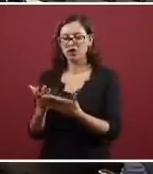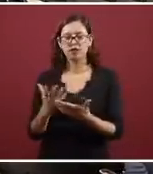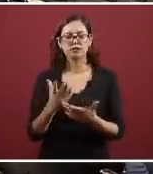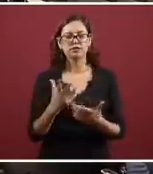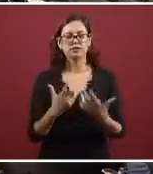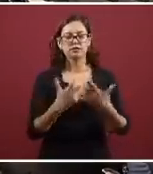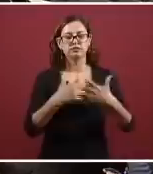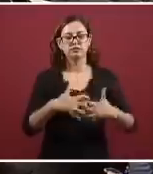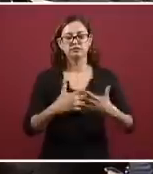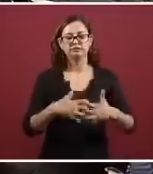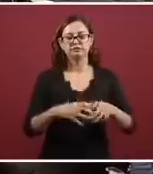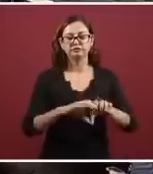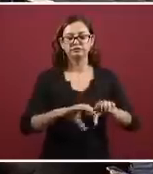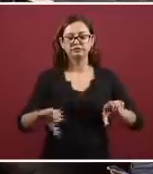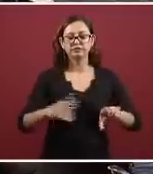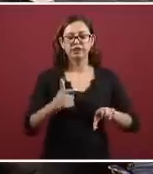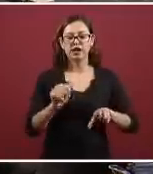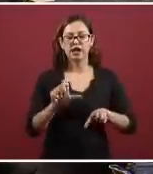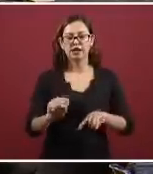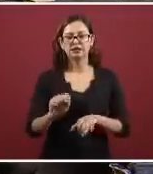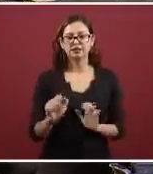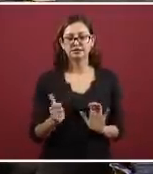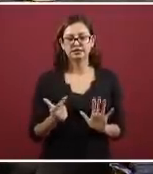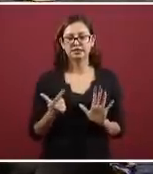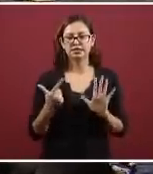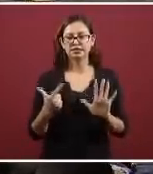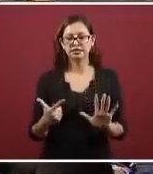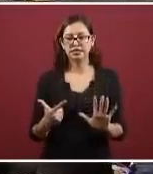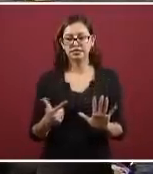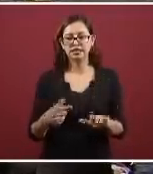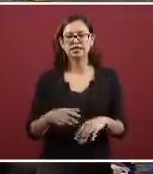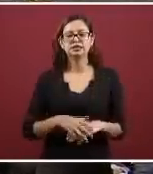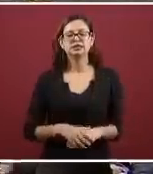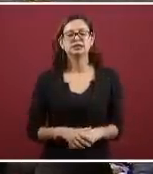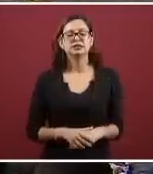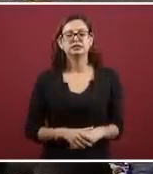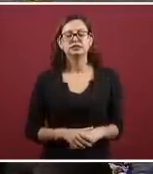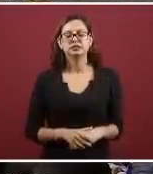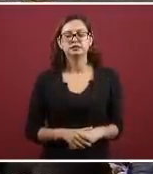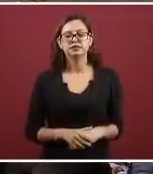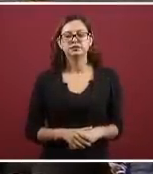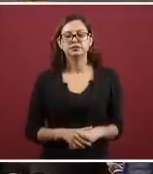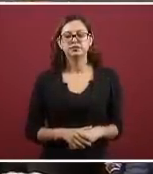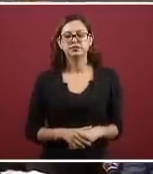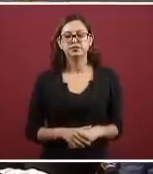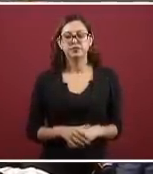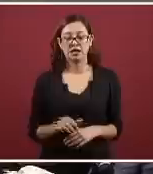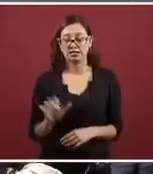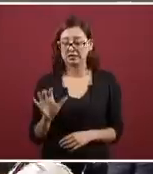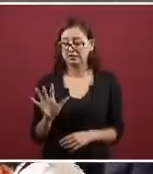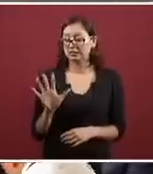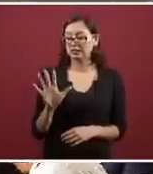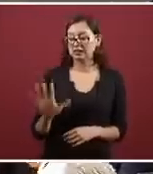gasoductos. Se había logrado el acuerdo en el caso de 5